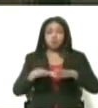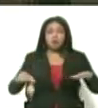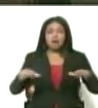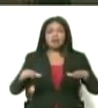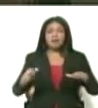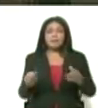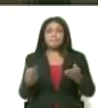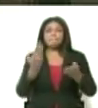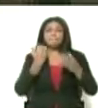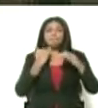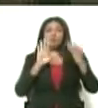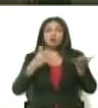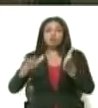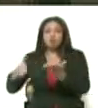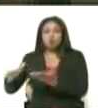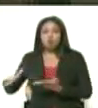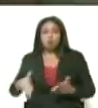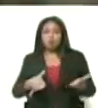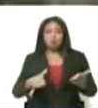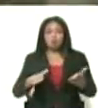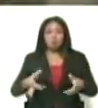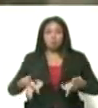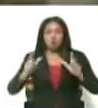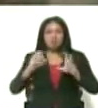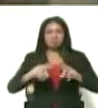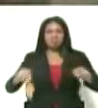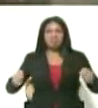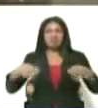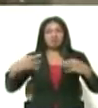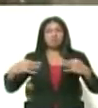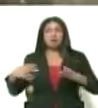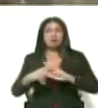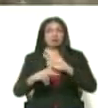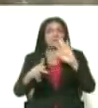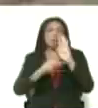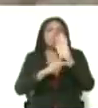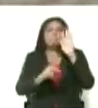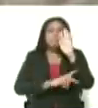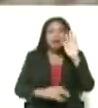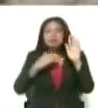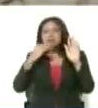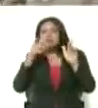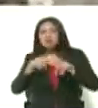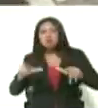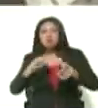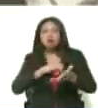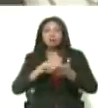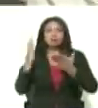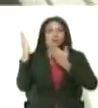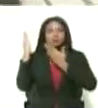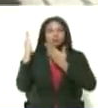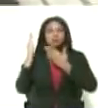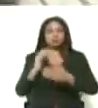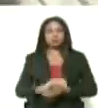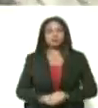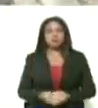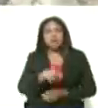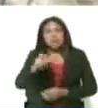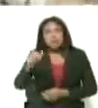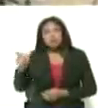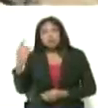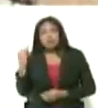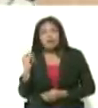comunes que están habilitando en parques aledaños en la ciudad, dada la cantidad de personas